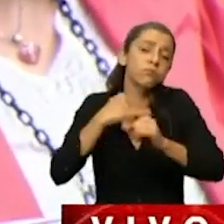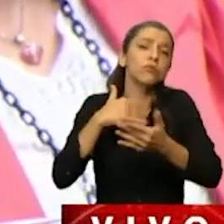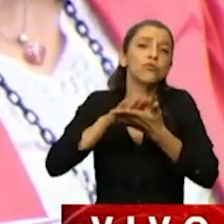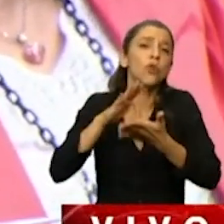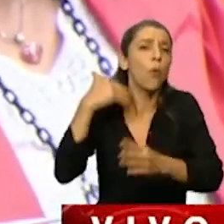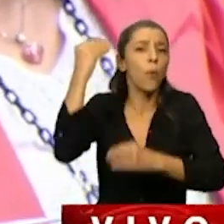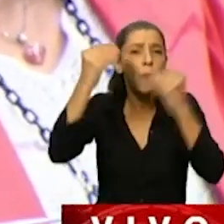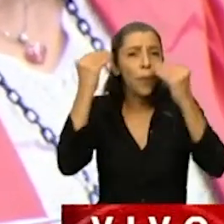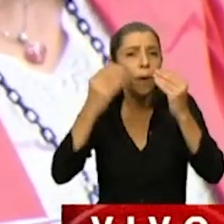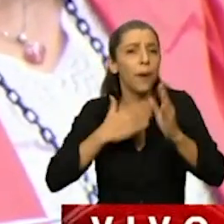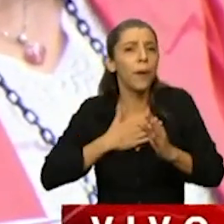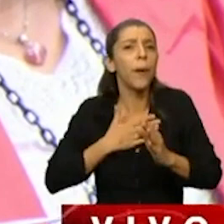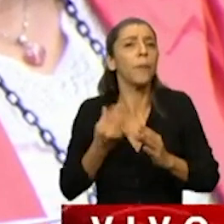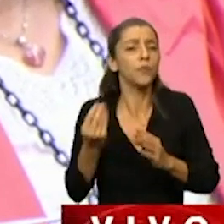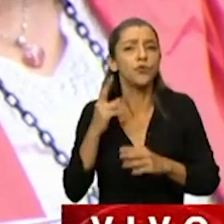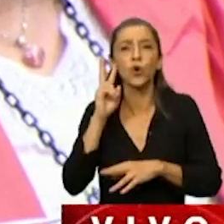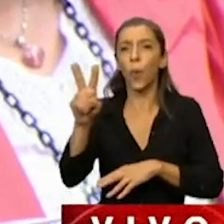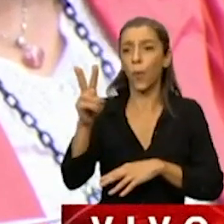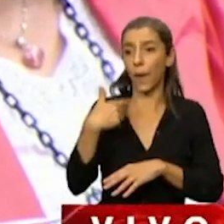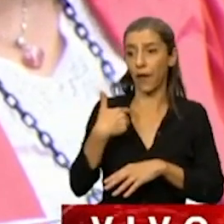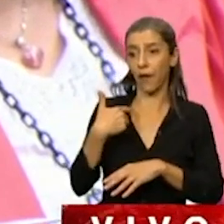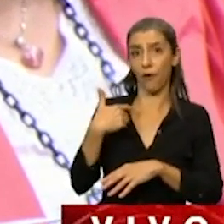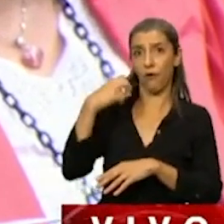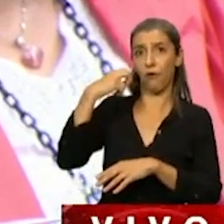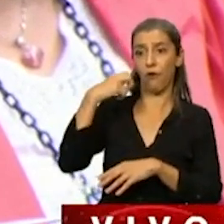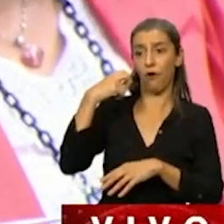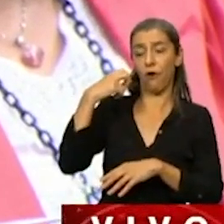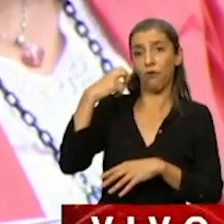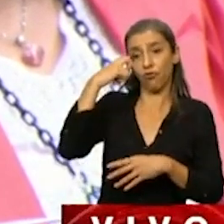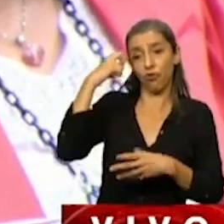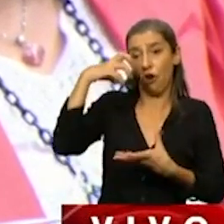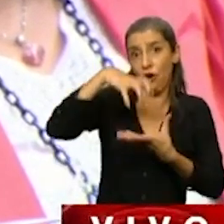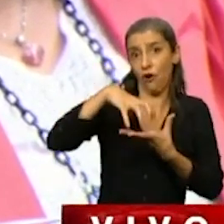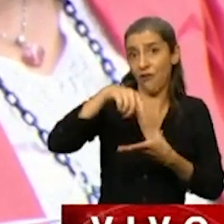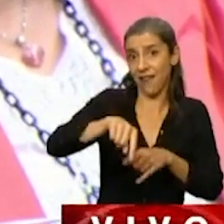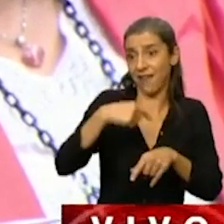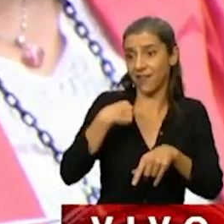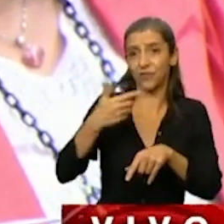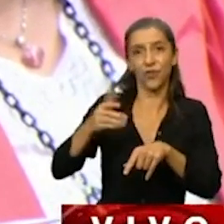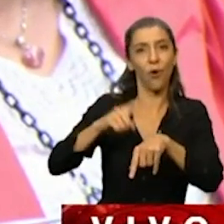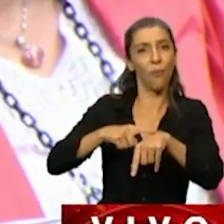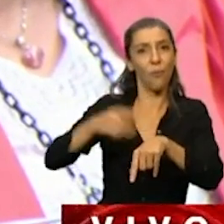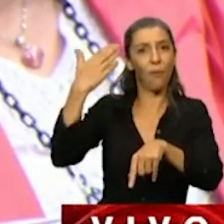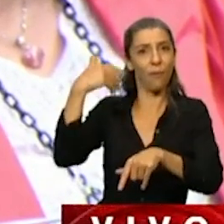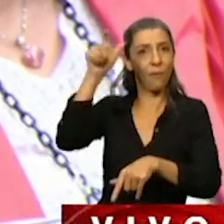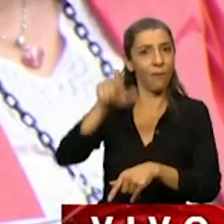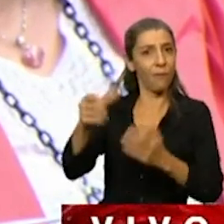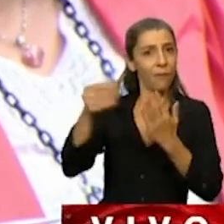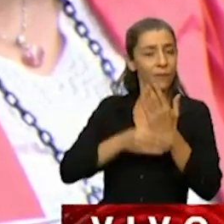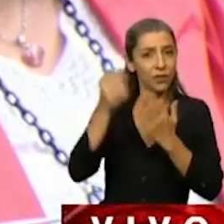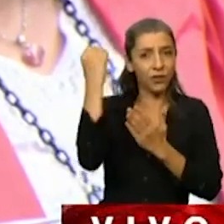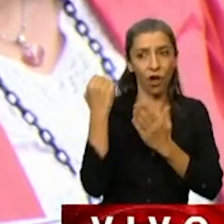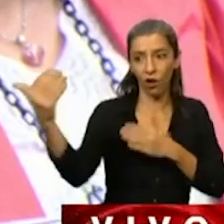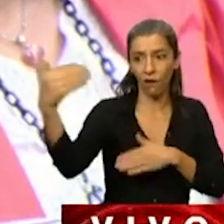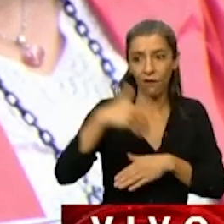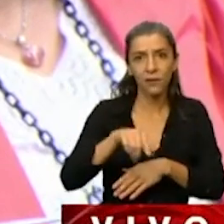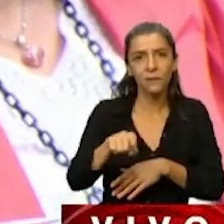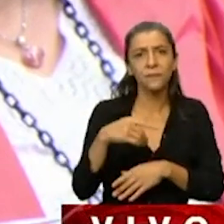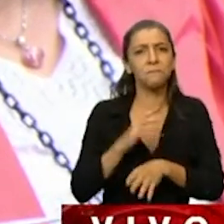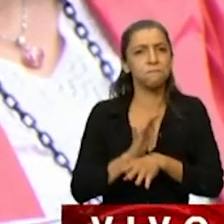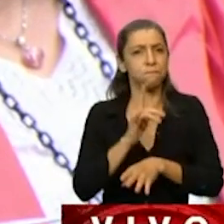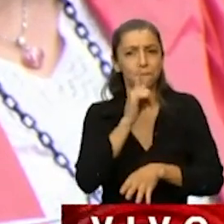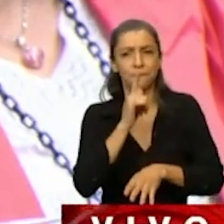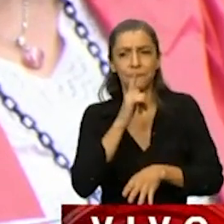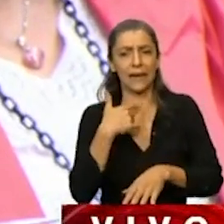Congreso de la Nación demostró el ministro de Economía, Martín Guzmán, para asegurarle